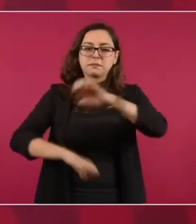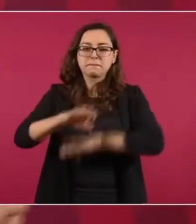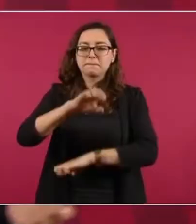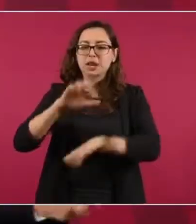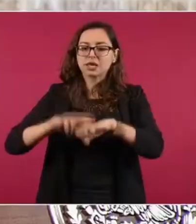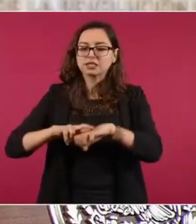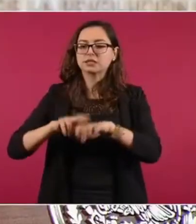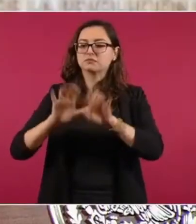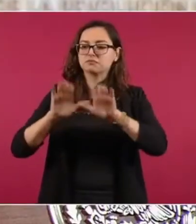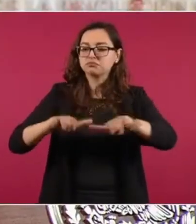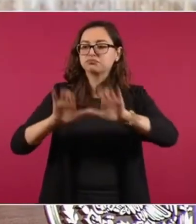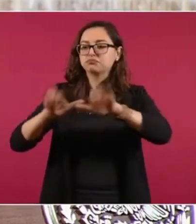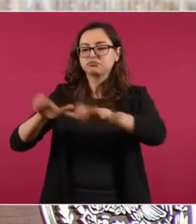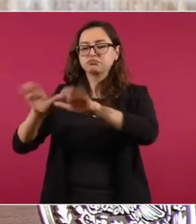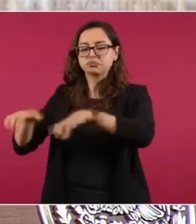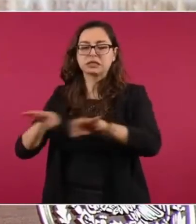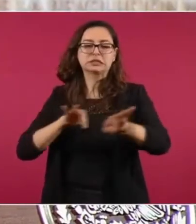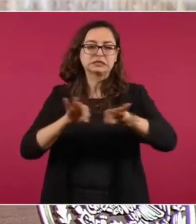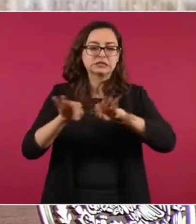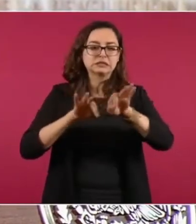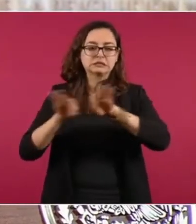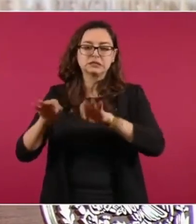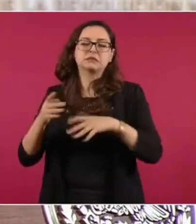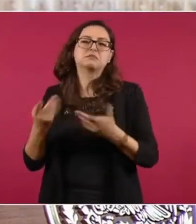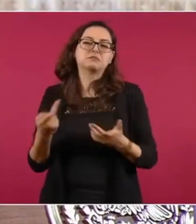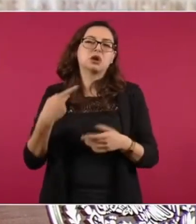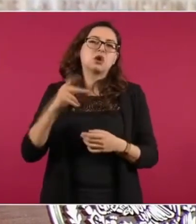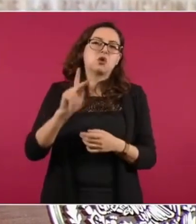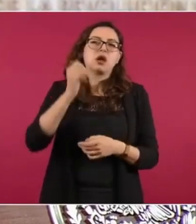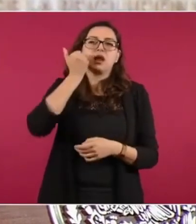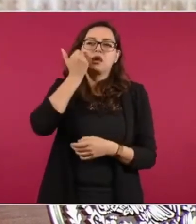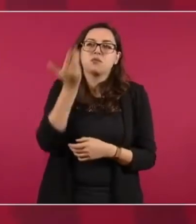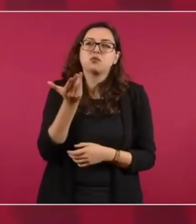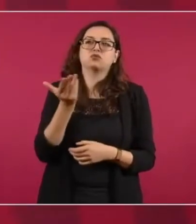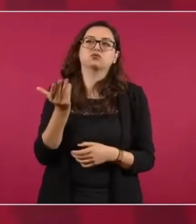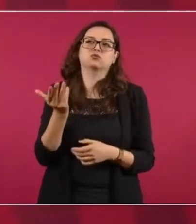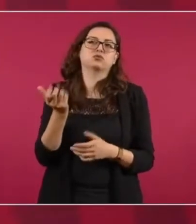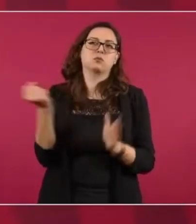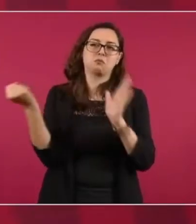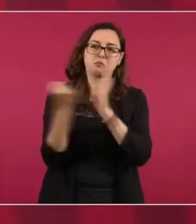pues que sea algo nuevo.